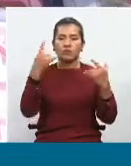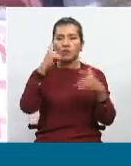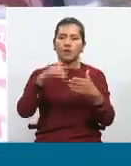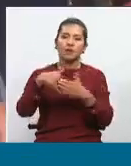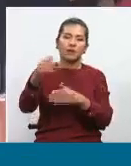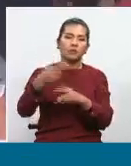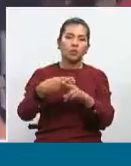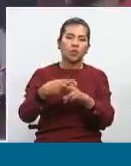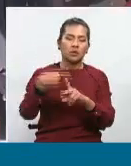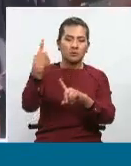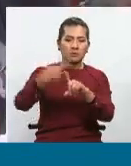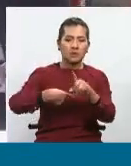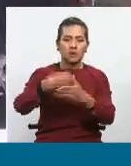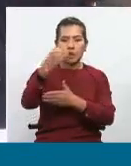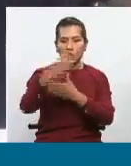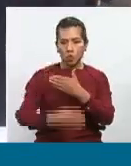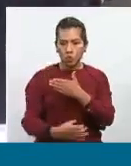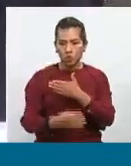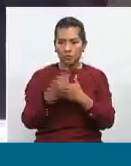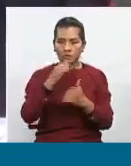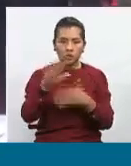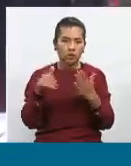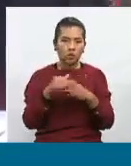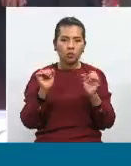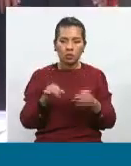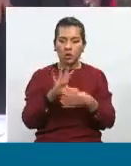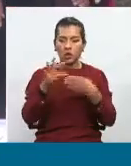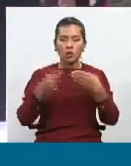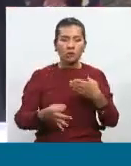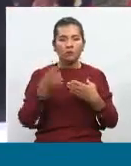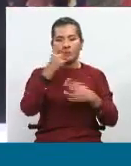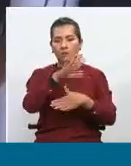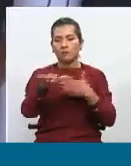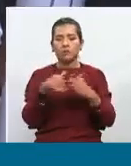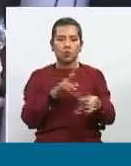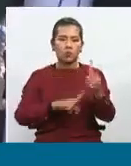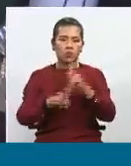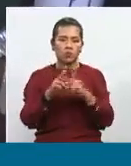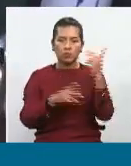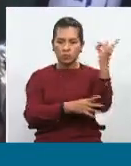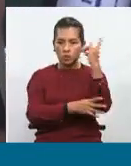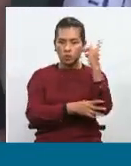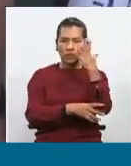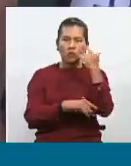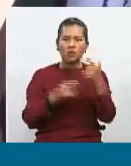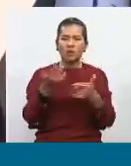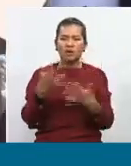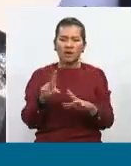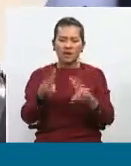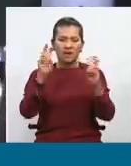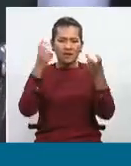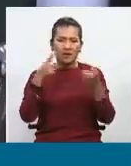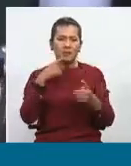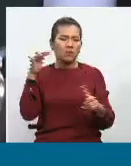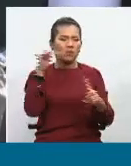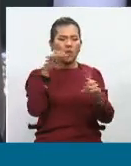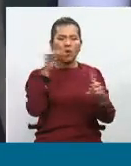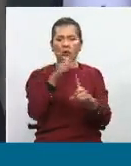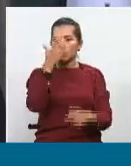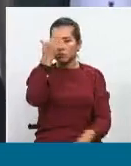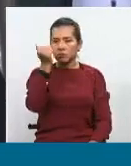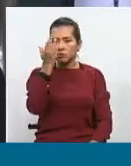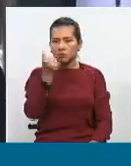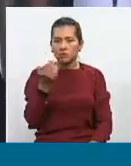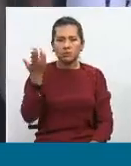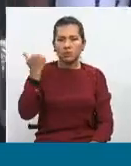cumplir esa recomendación y cumplir con el pueblo boliviano, porque gran parte de los hechos que se han suscitado en